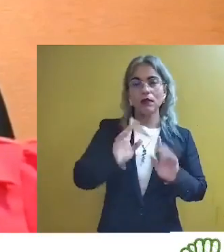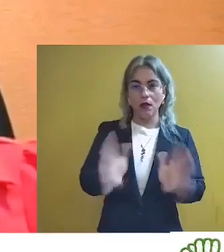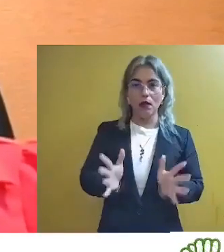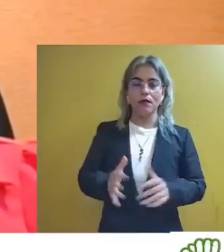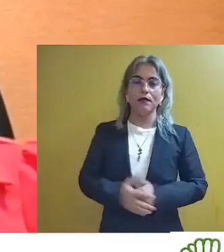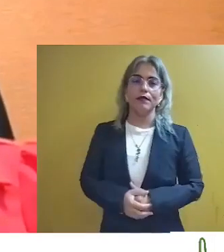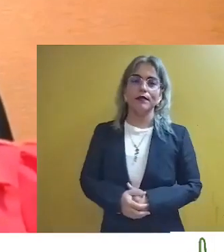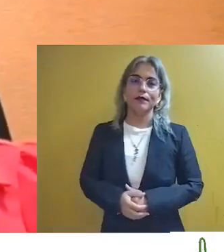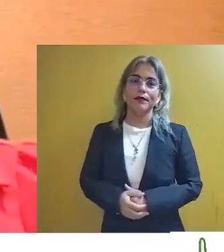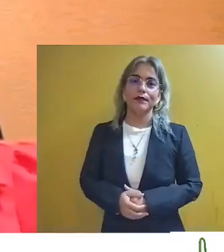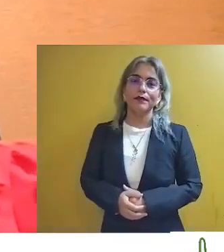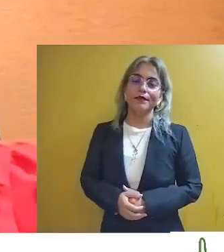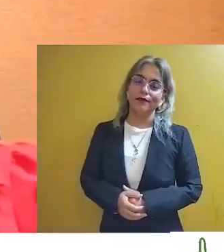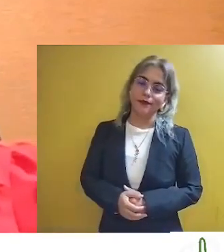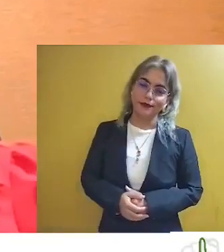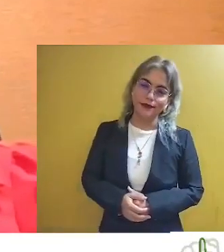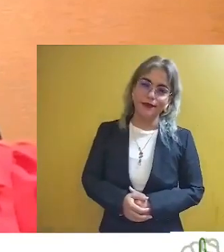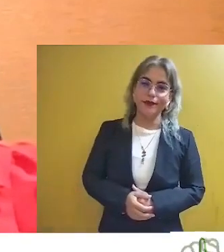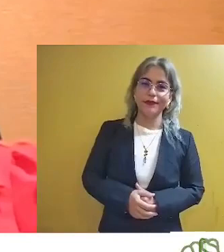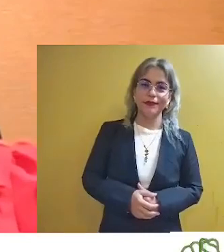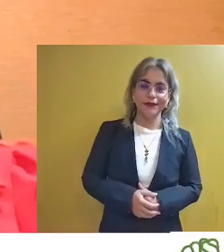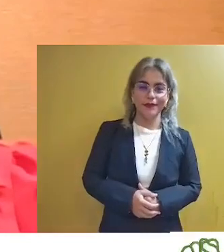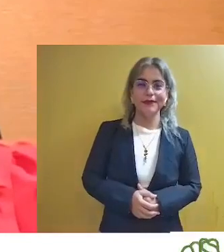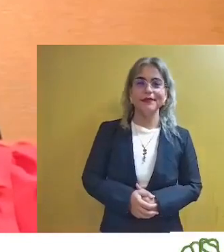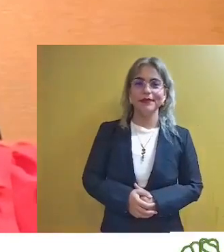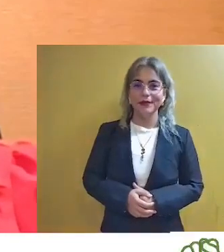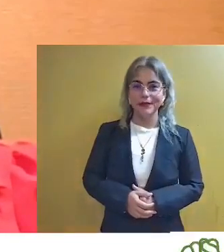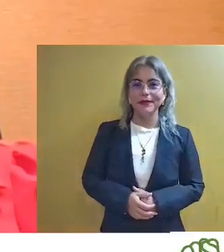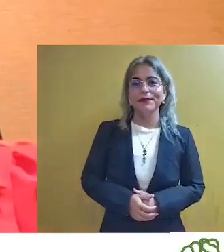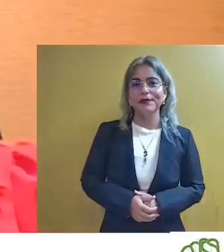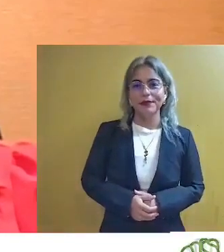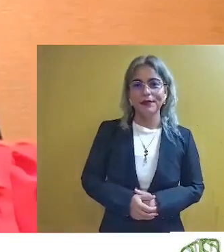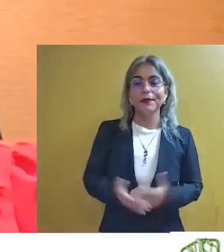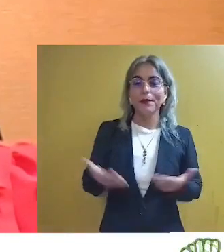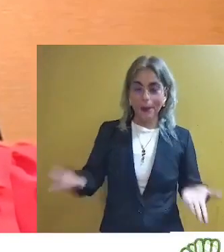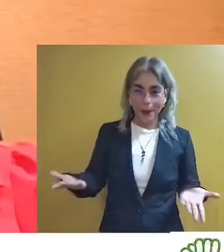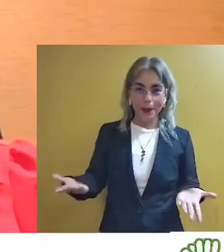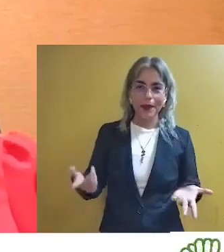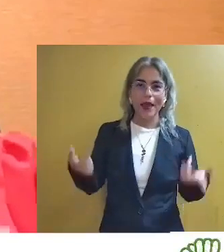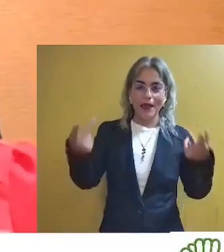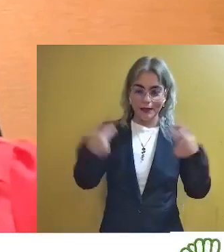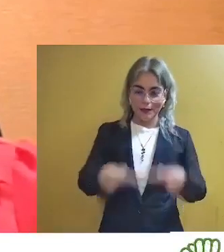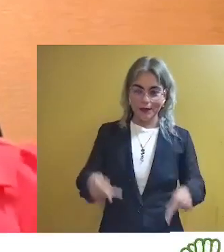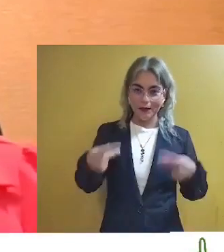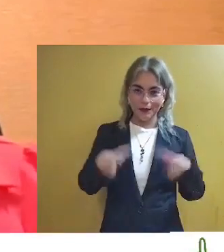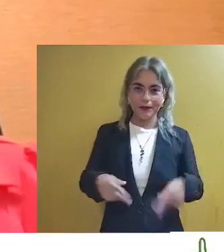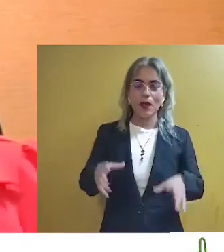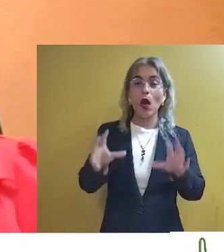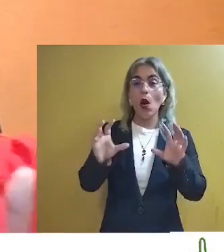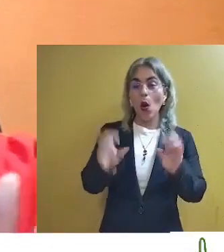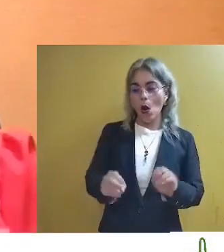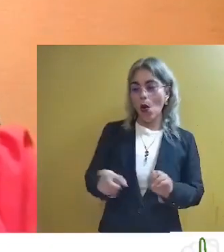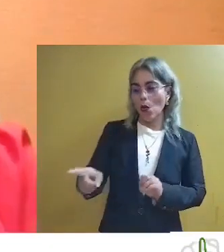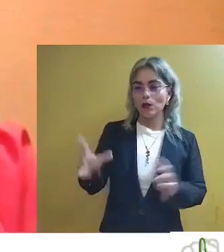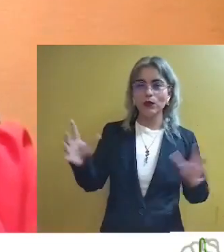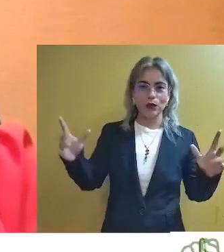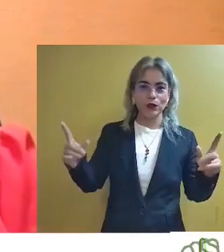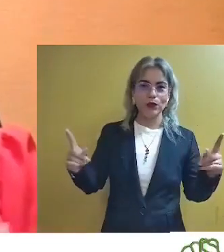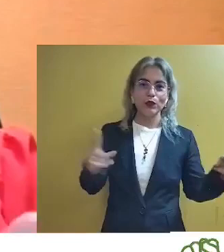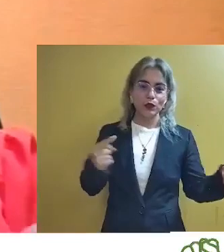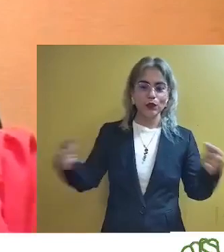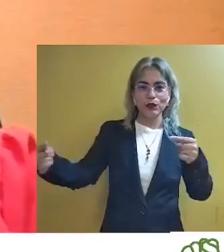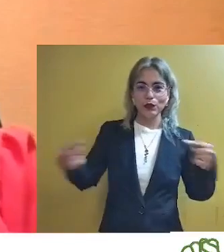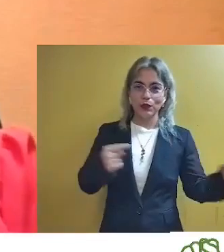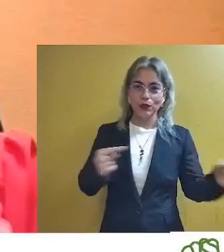personal no es hecho llegar por una de las partes del expediente, por una parte